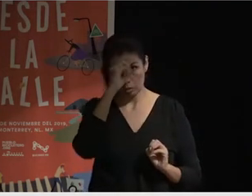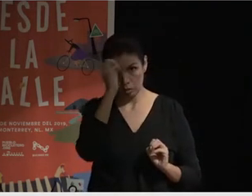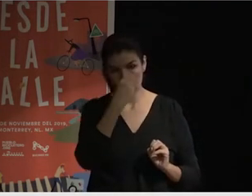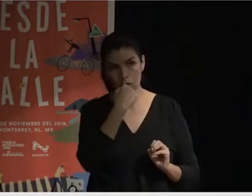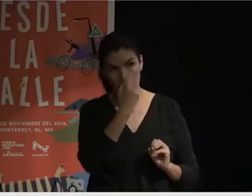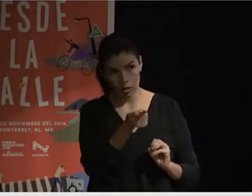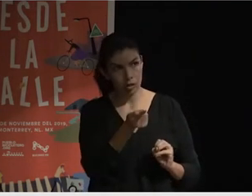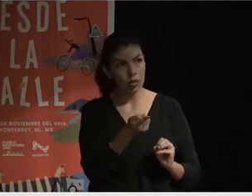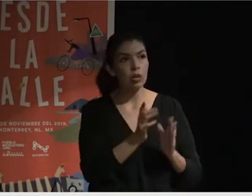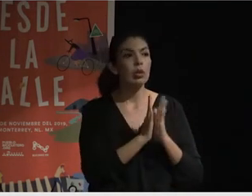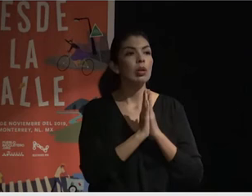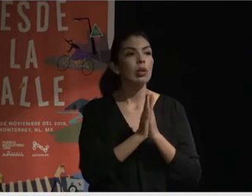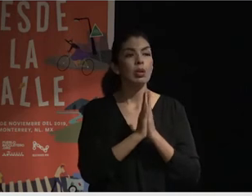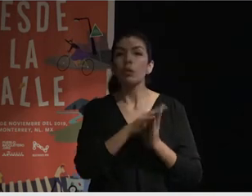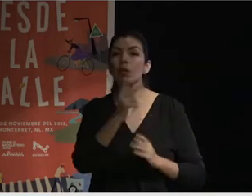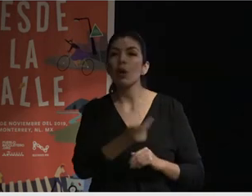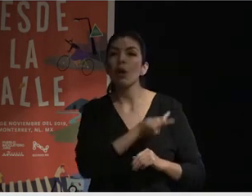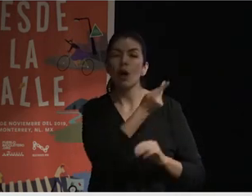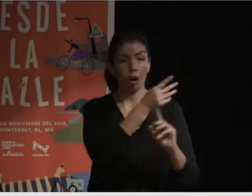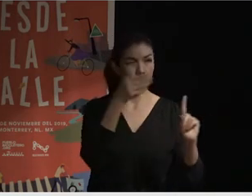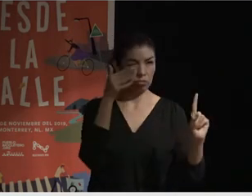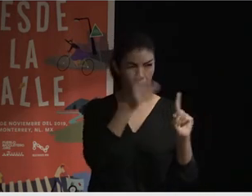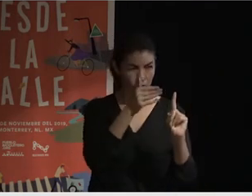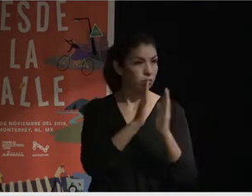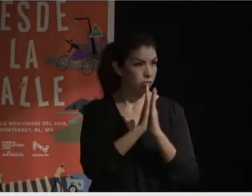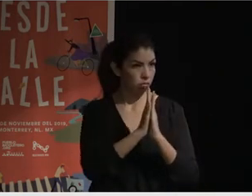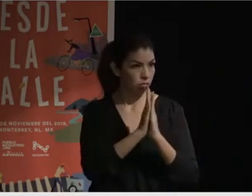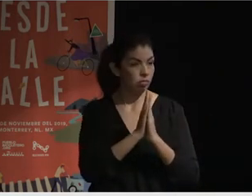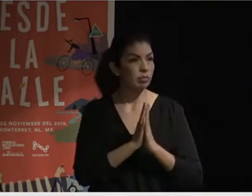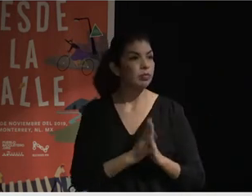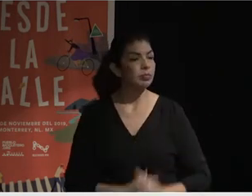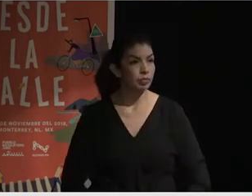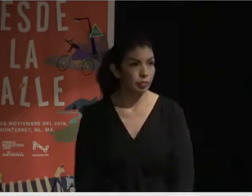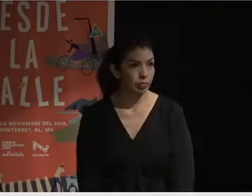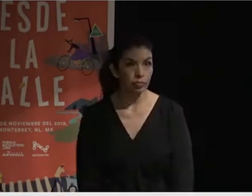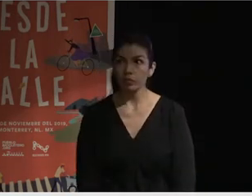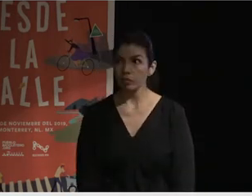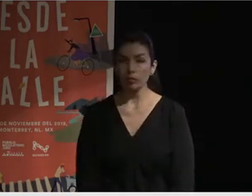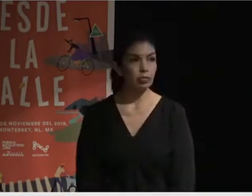que sean muy puntuales para que tengamos más oportunidad de que más personas participen.